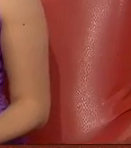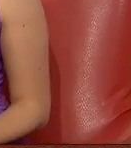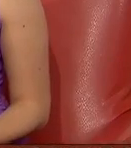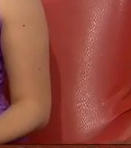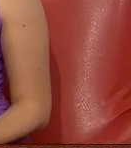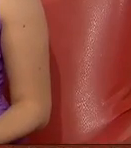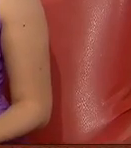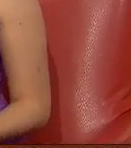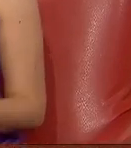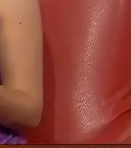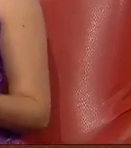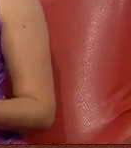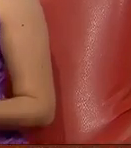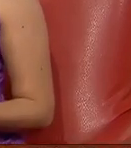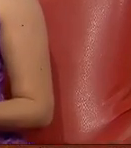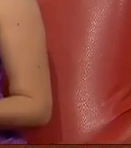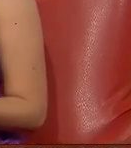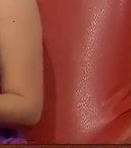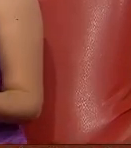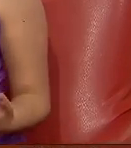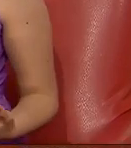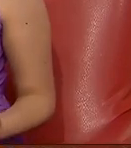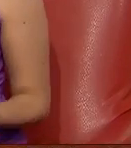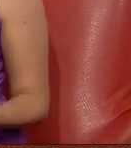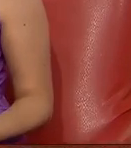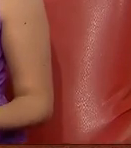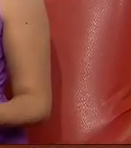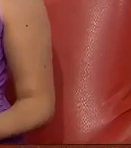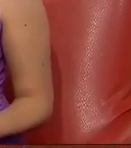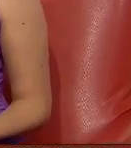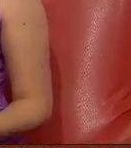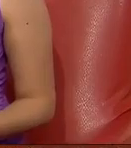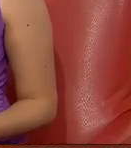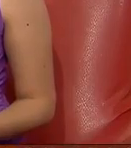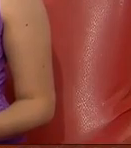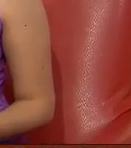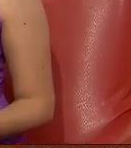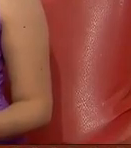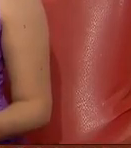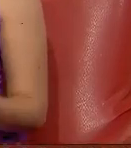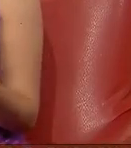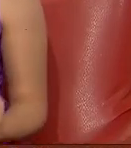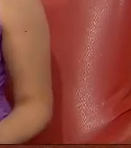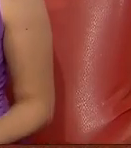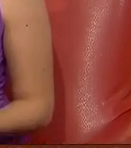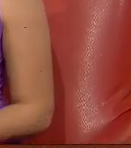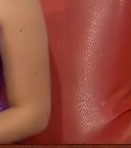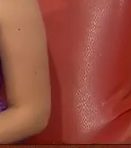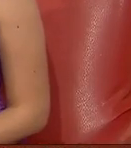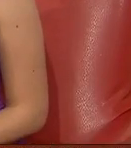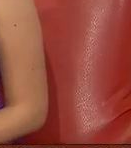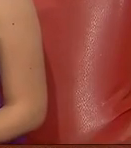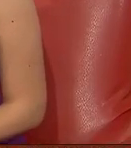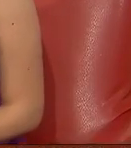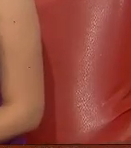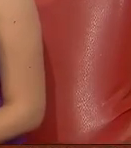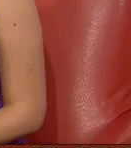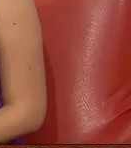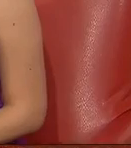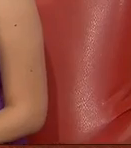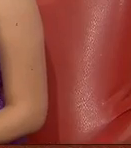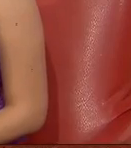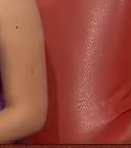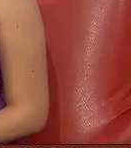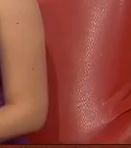los conductores de Uber son conductores privados, así que tuvieron que no circular en una modalidad doble como sucedió ayer con